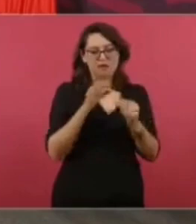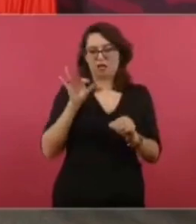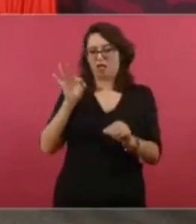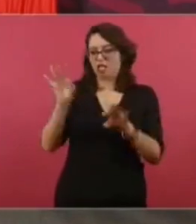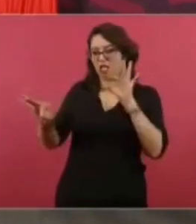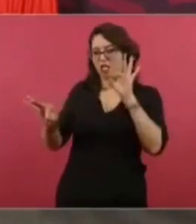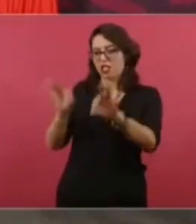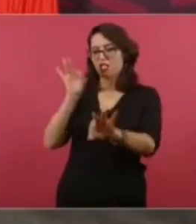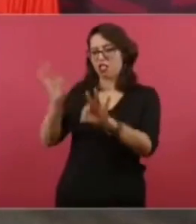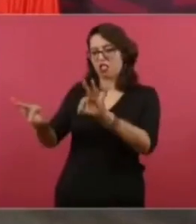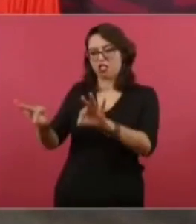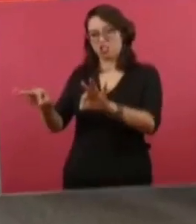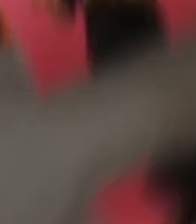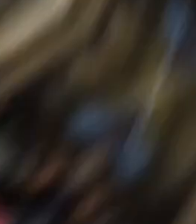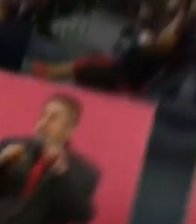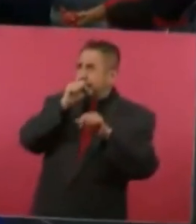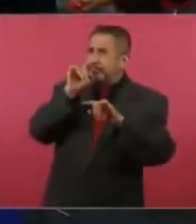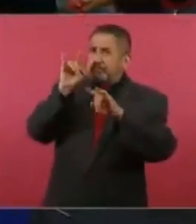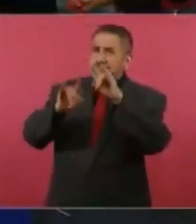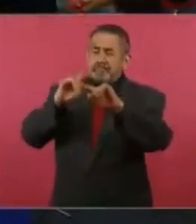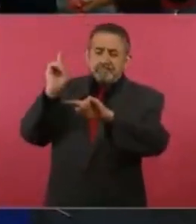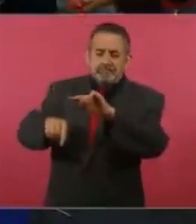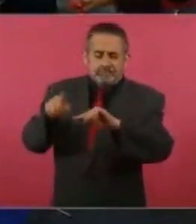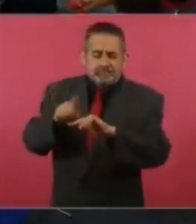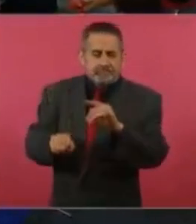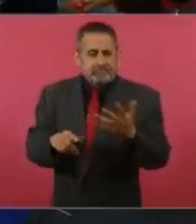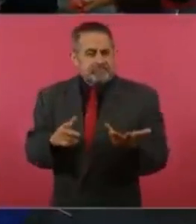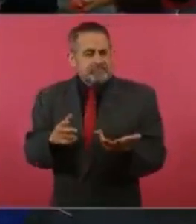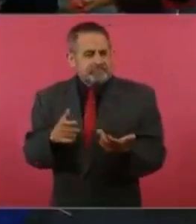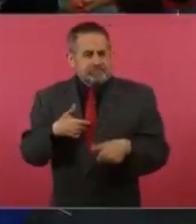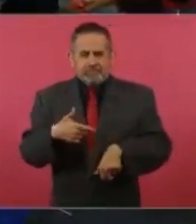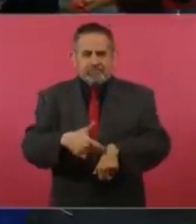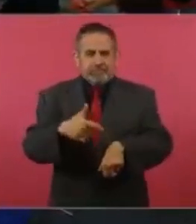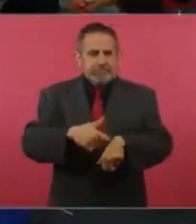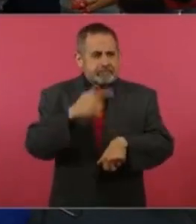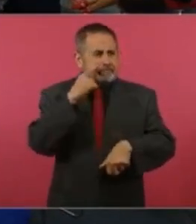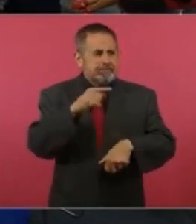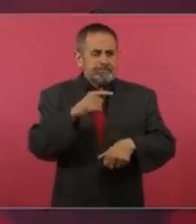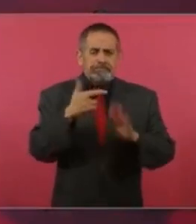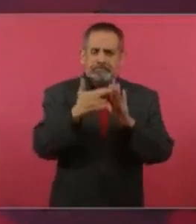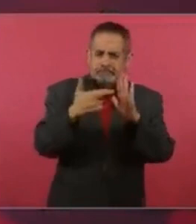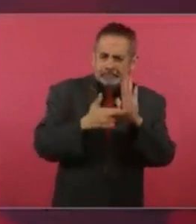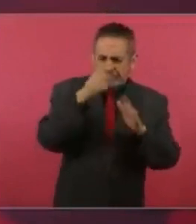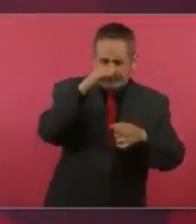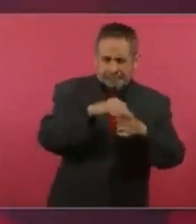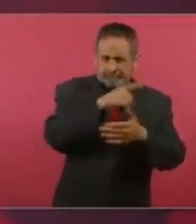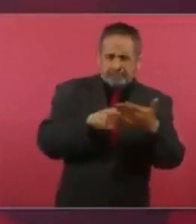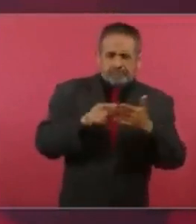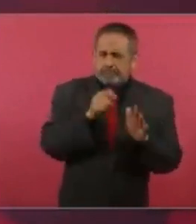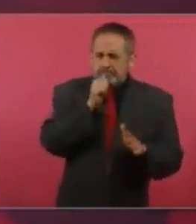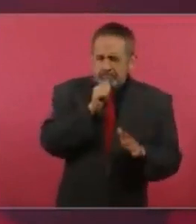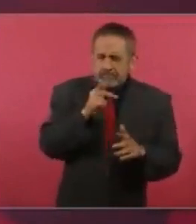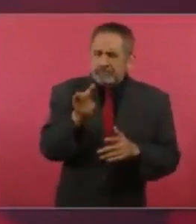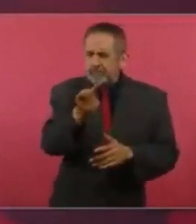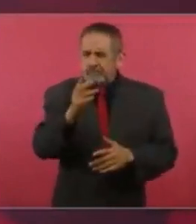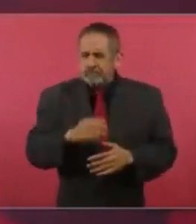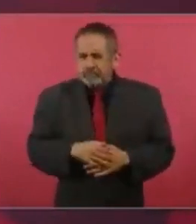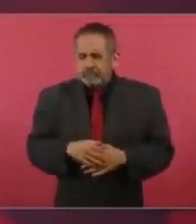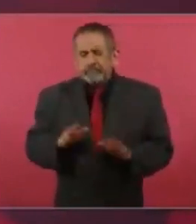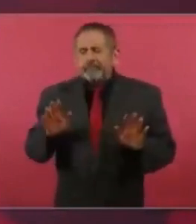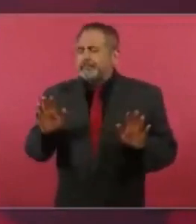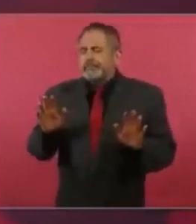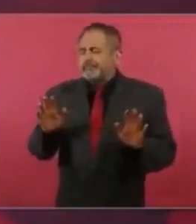sido partidario de la publicidad. Pero es toda vez que ni siquiera son tiempos electorales. Y que pues ellos lo deciden, pero ya nada de eso